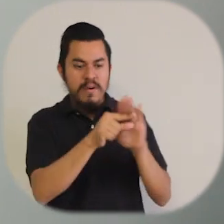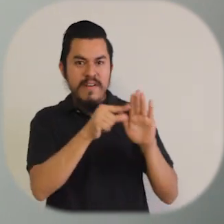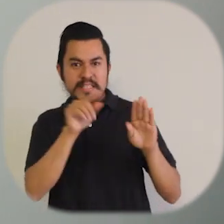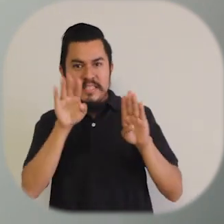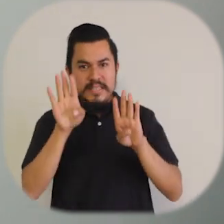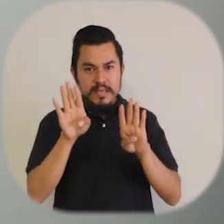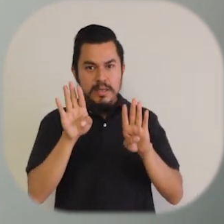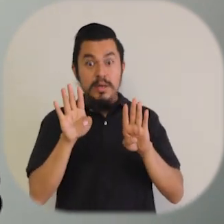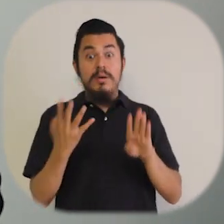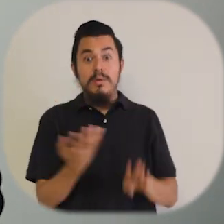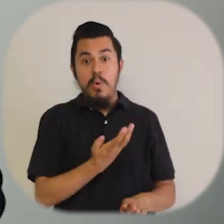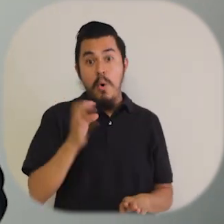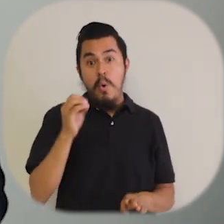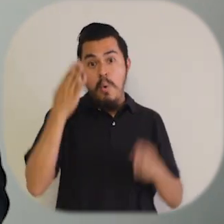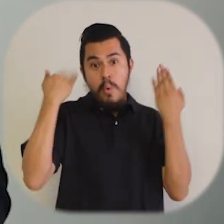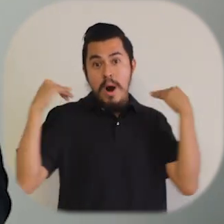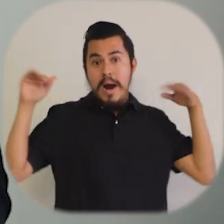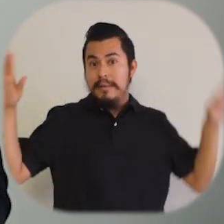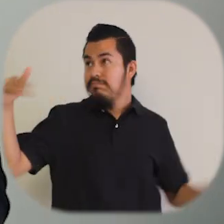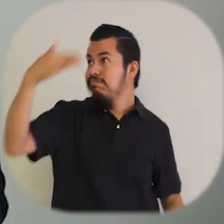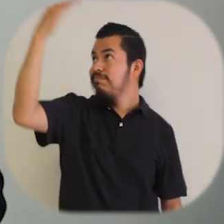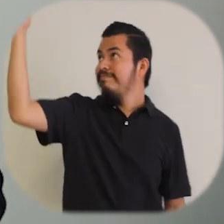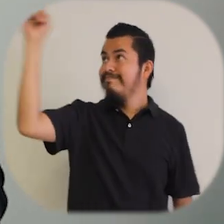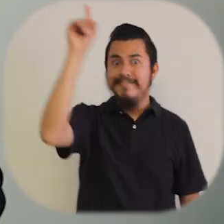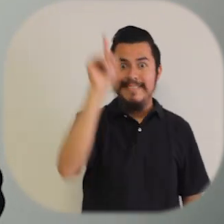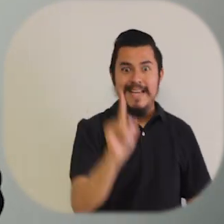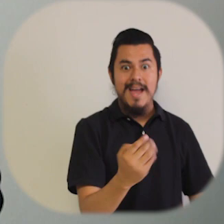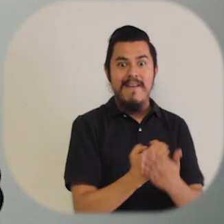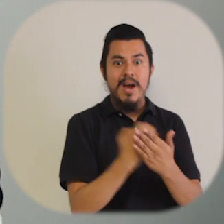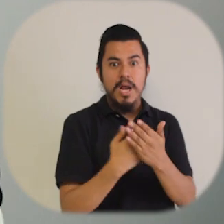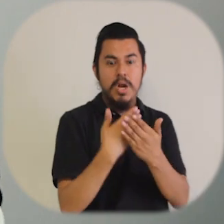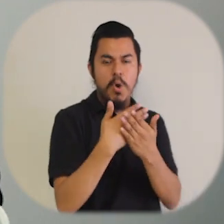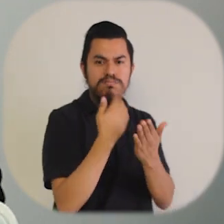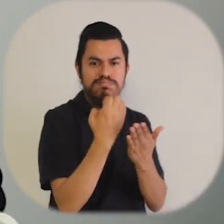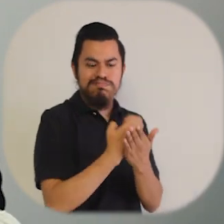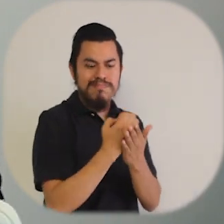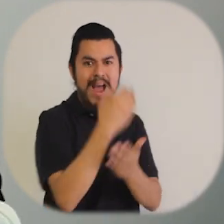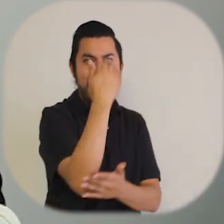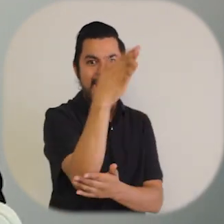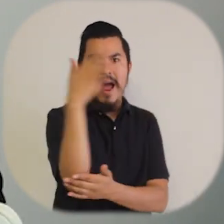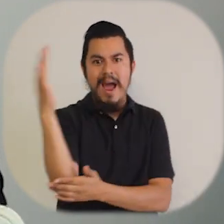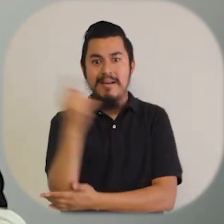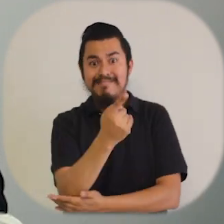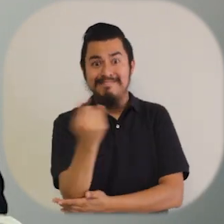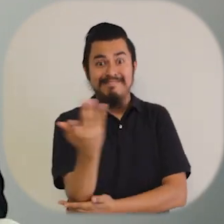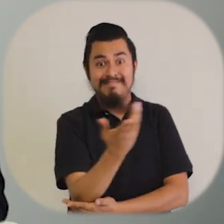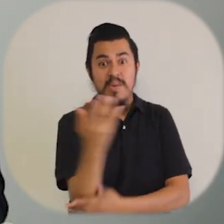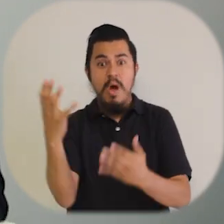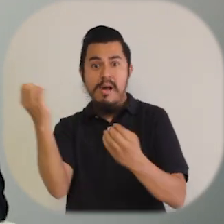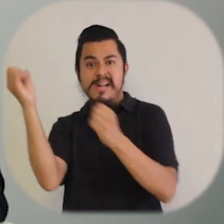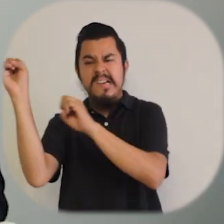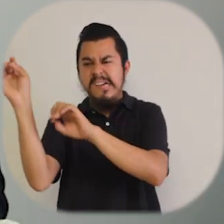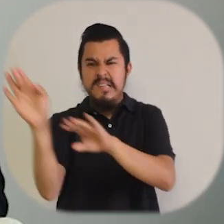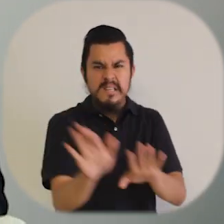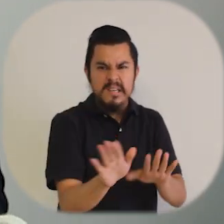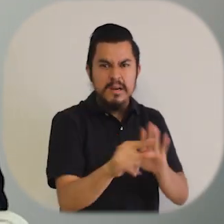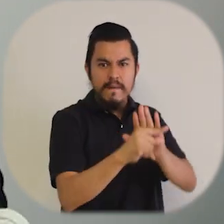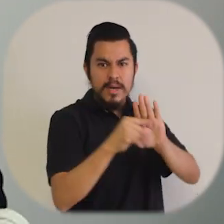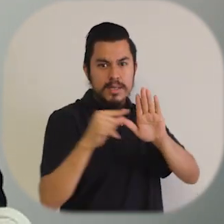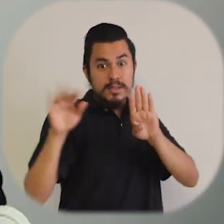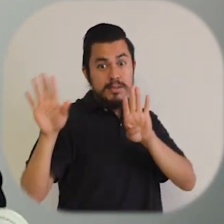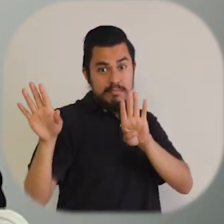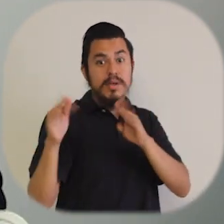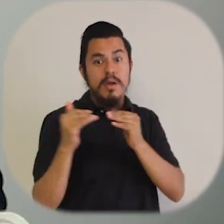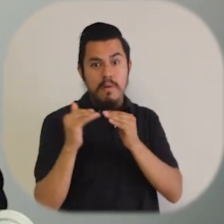evangelio diferente del que os hemos anunciado, sea anatema. En el versículo 9 también dice: así como hemos dicho